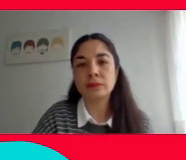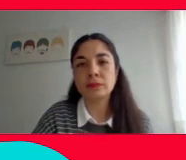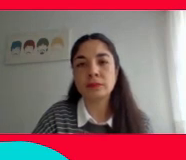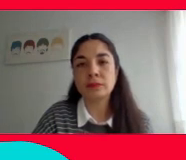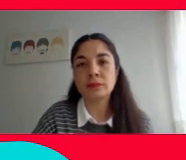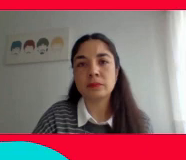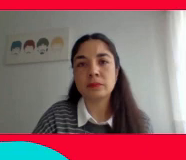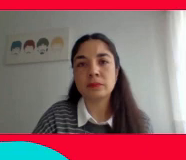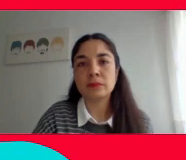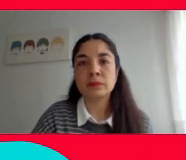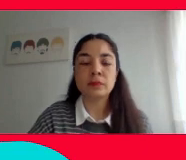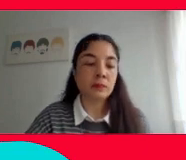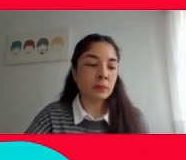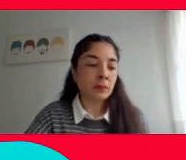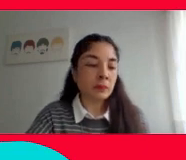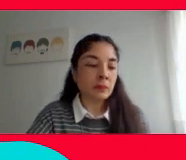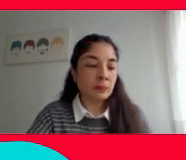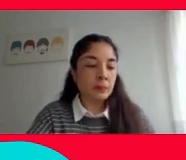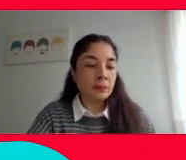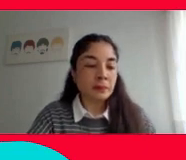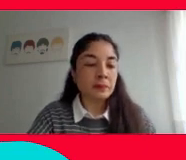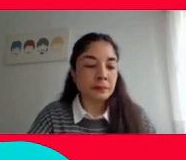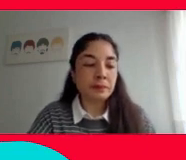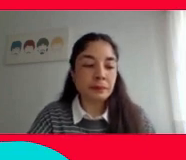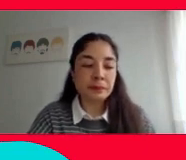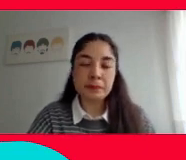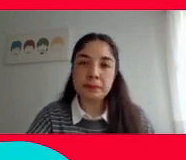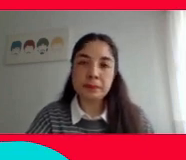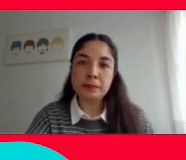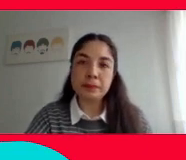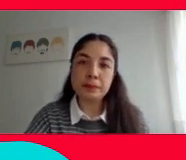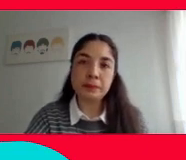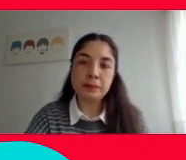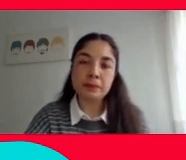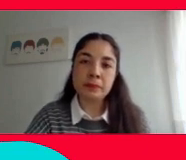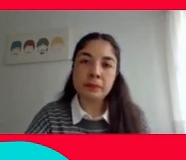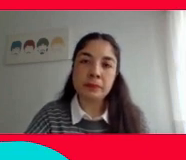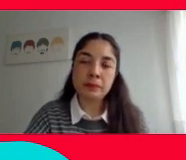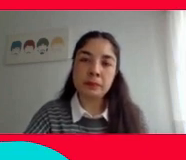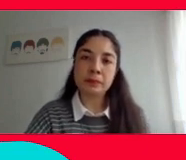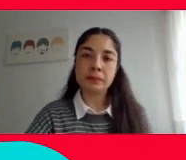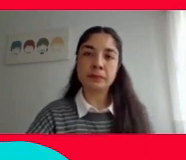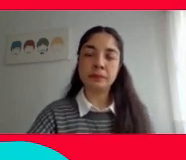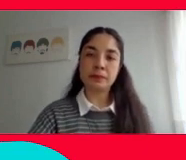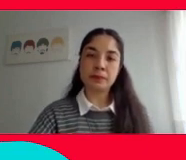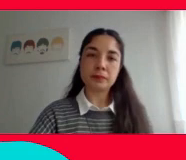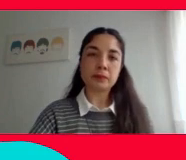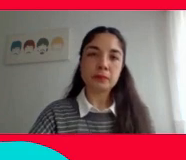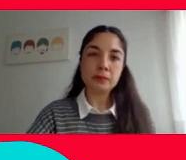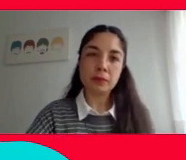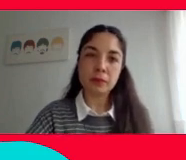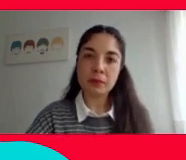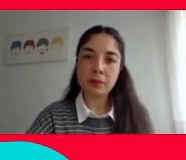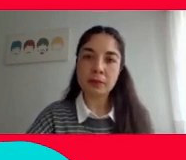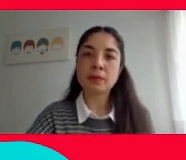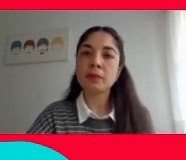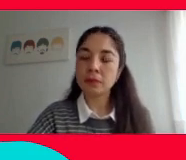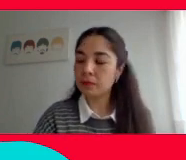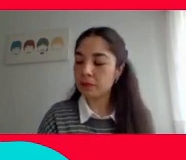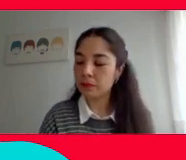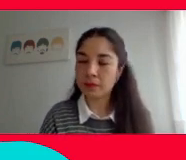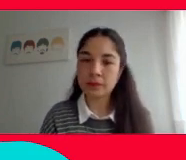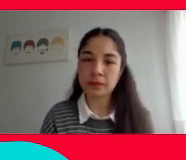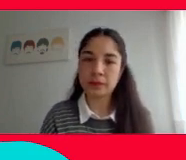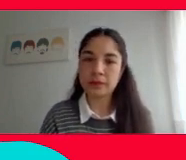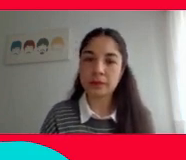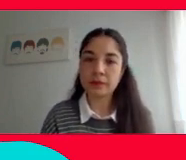se divide en dos variantes. Una que es una variante de preocupación, que es la variante gamma, más